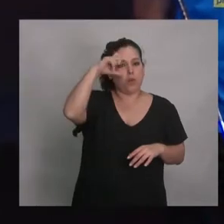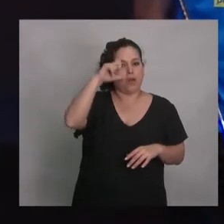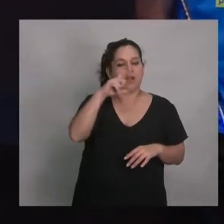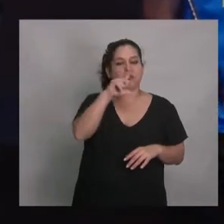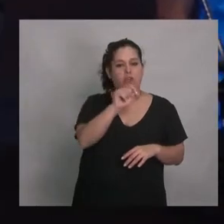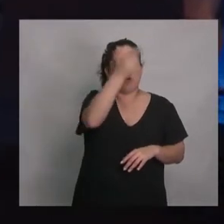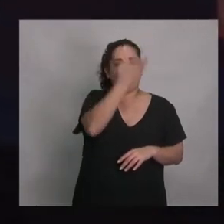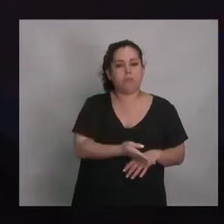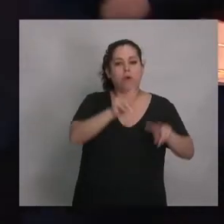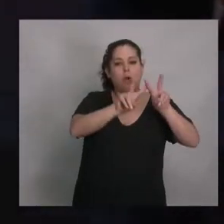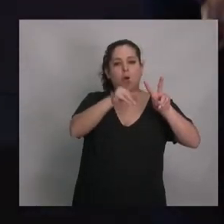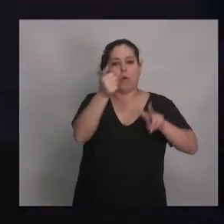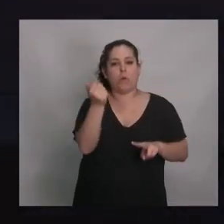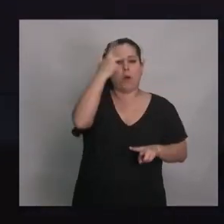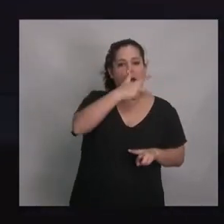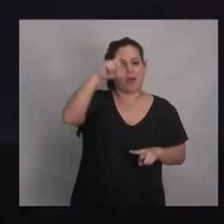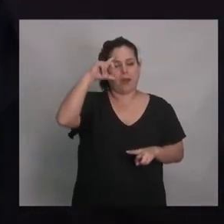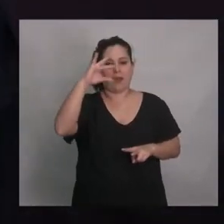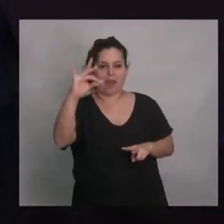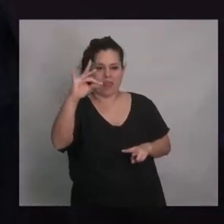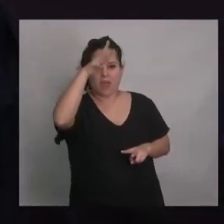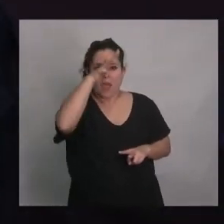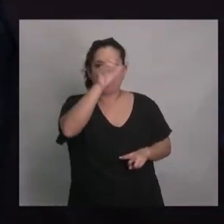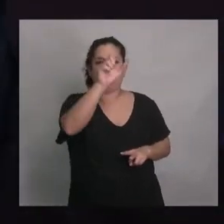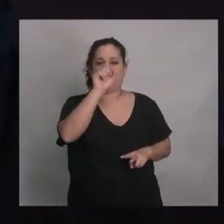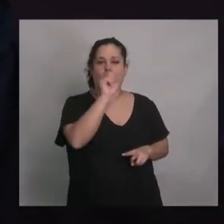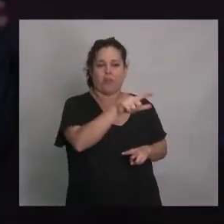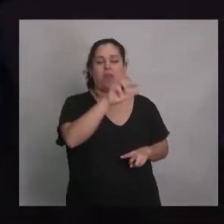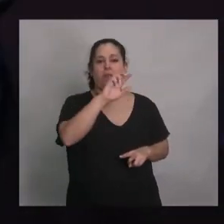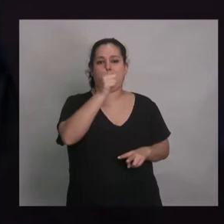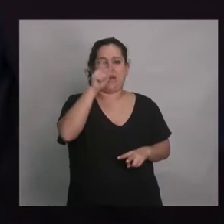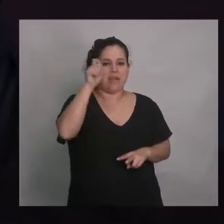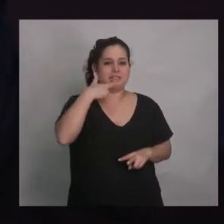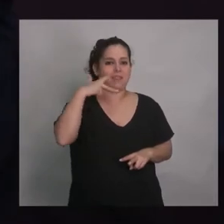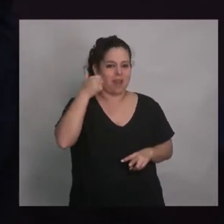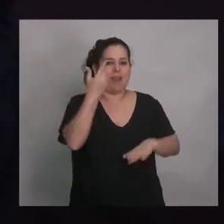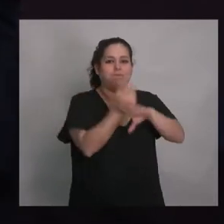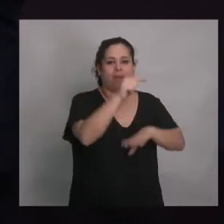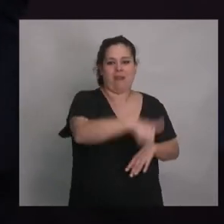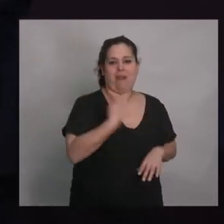wahed embajador de palestina en la argentina perdón